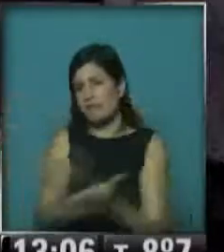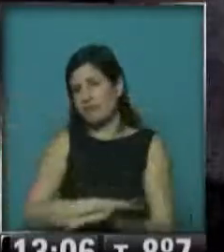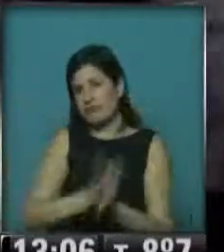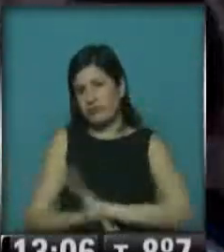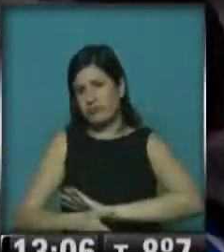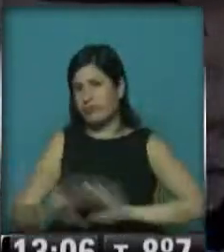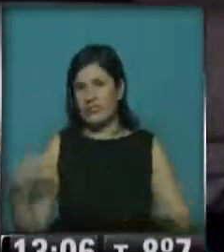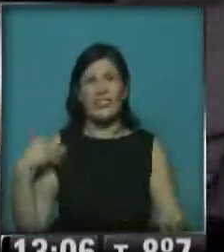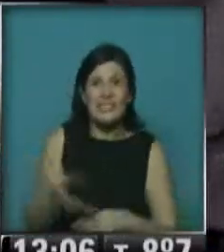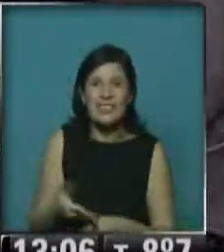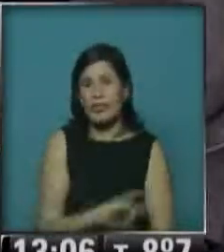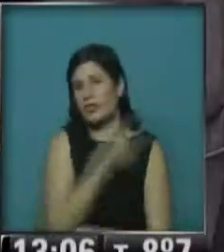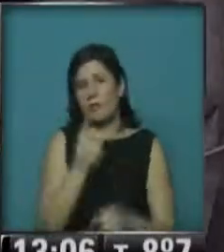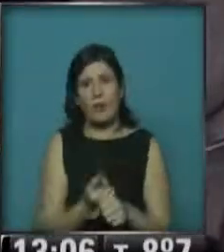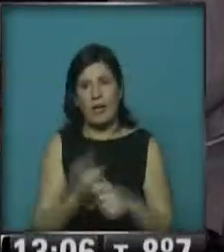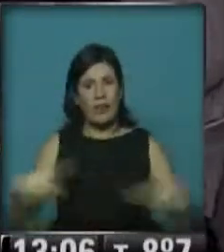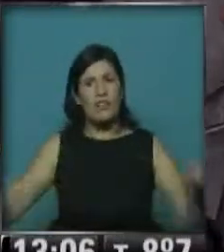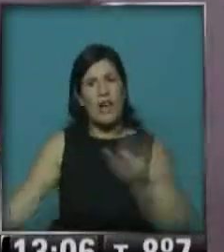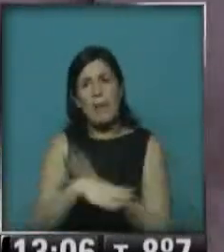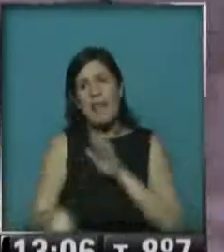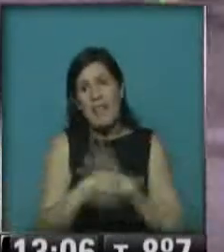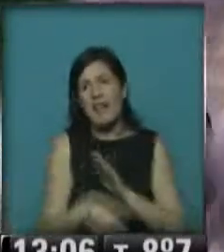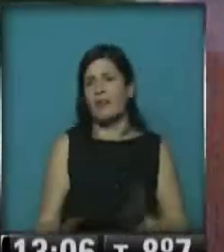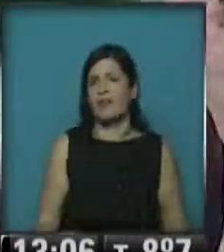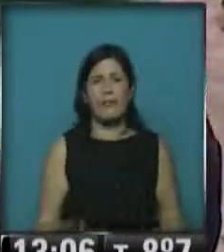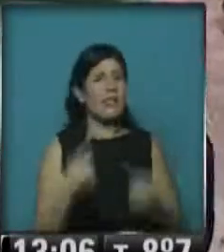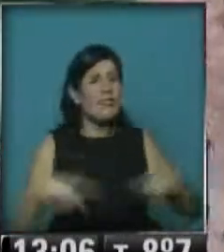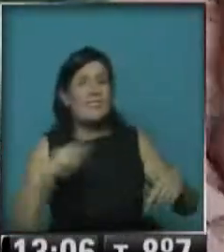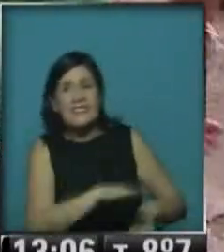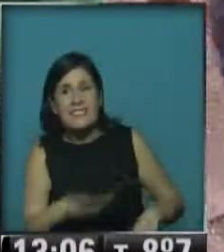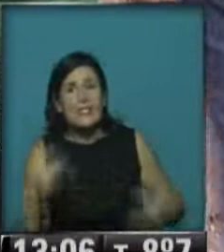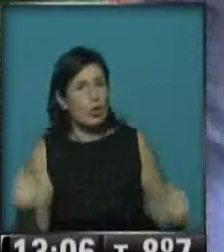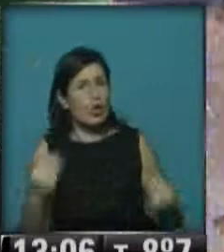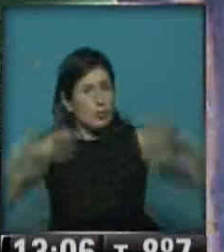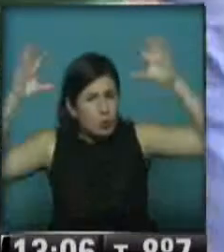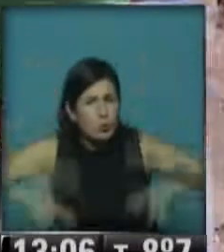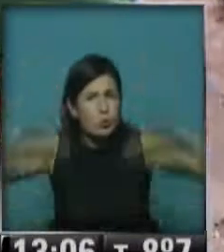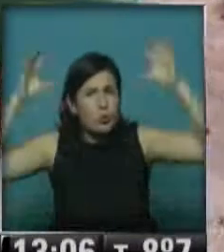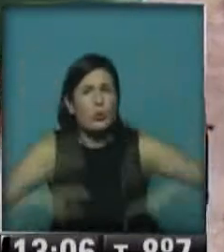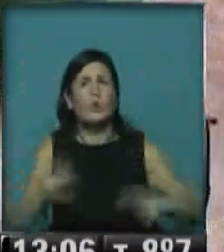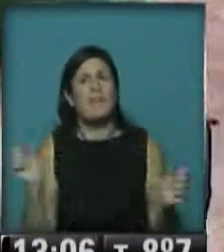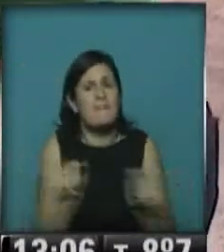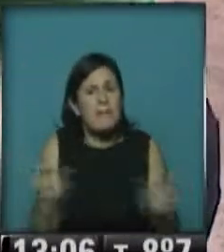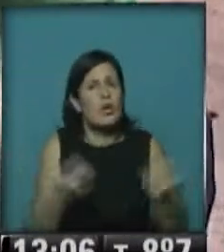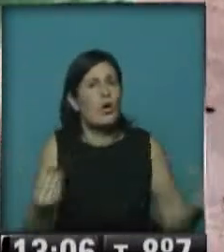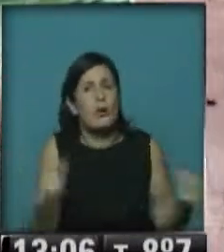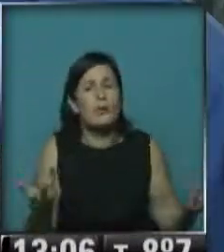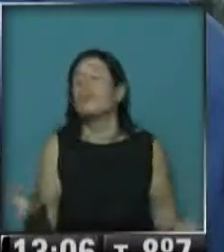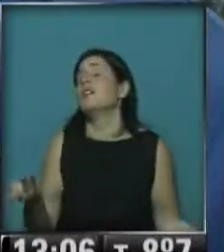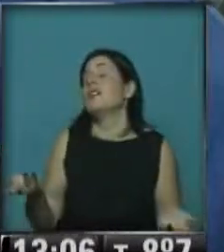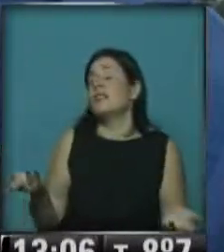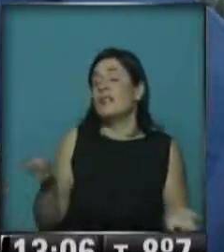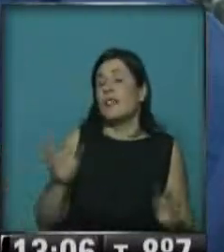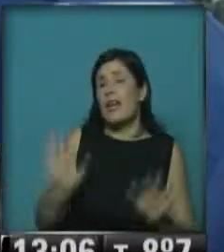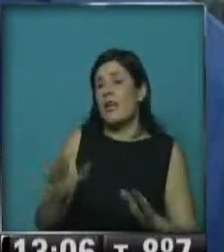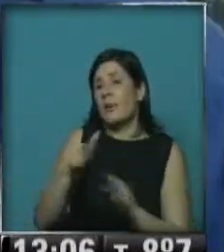ya no dejan entrar y lo sacaron todo a patadas. ¿Cómo hacen con los chiquitos, con esta lluvia que hubo, con este frío? Y ahí cerca de la